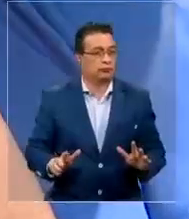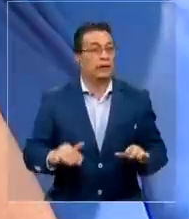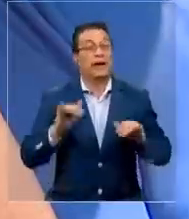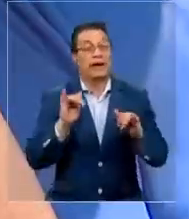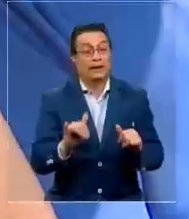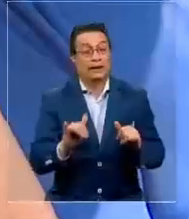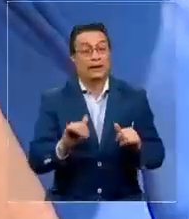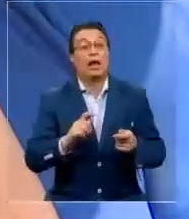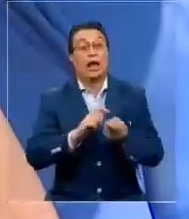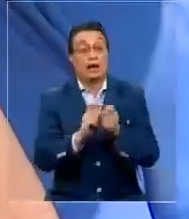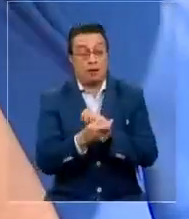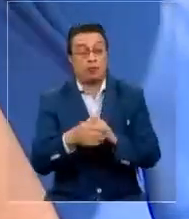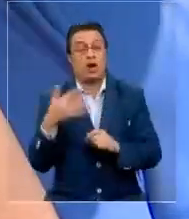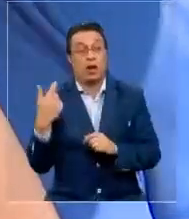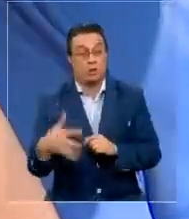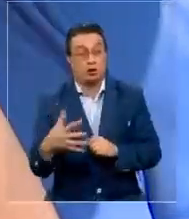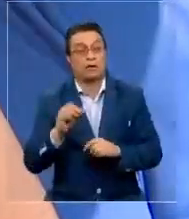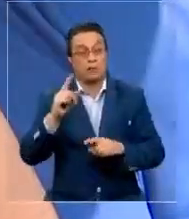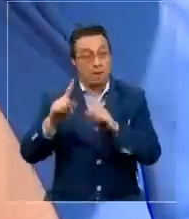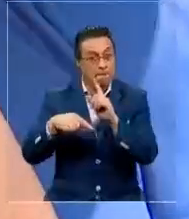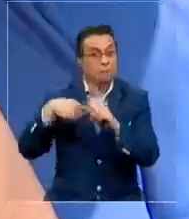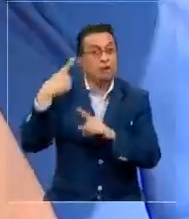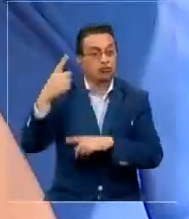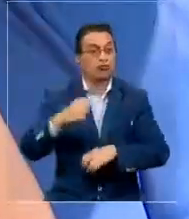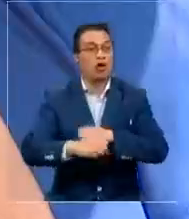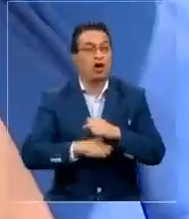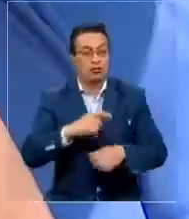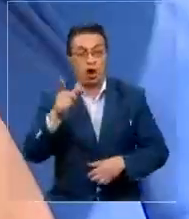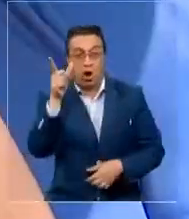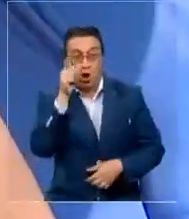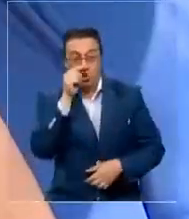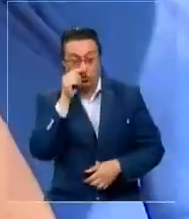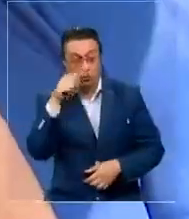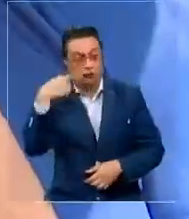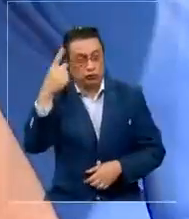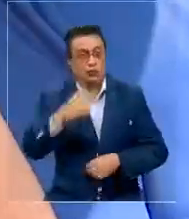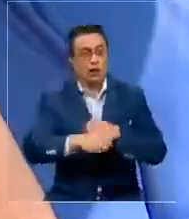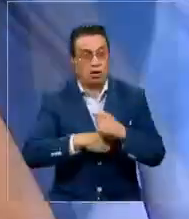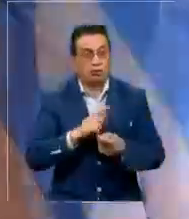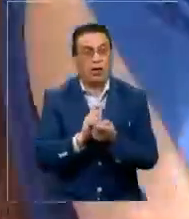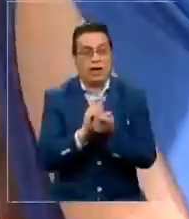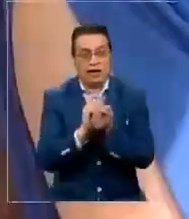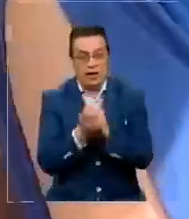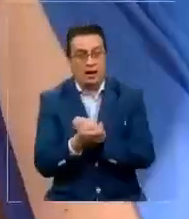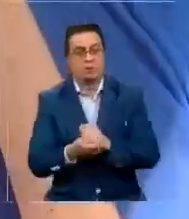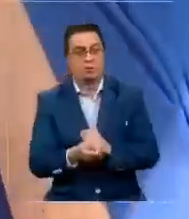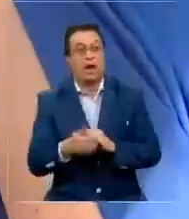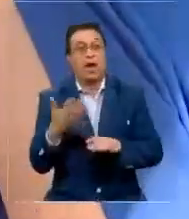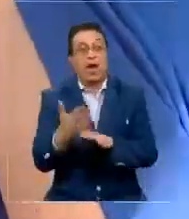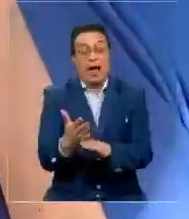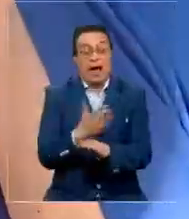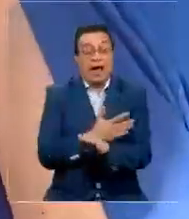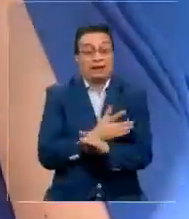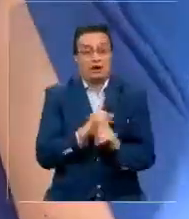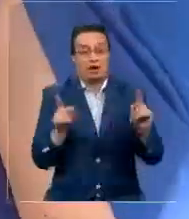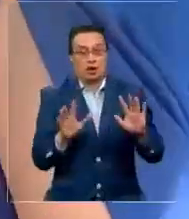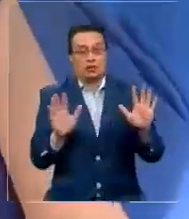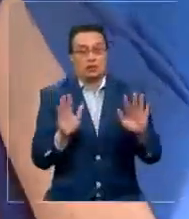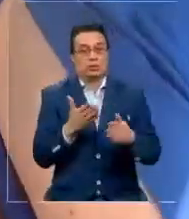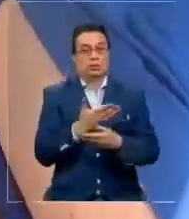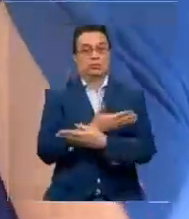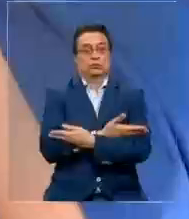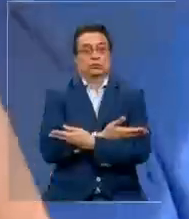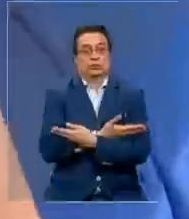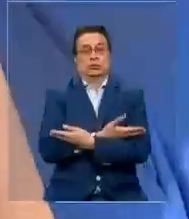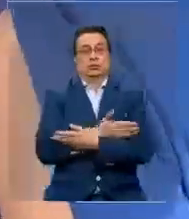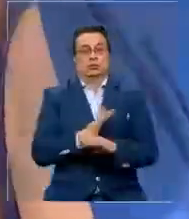Vienen cambios importantes, pero para el próximo año, yo creo que en octubre del próximo año son los cambios. Antes vamos a estar así como todos cruzados de